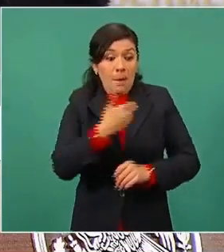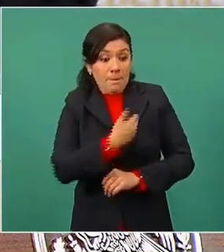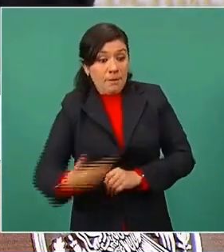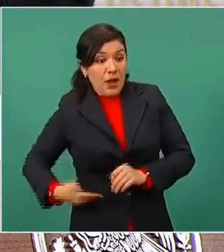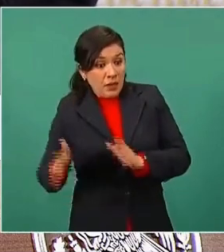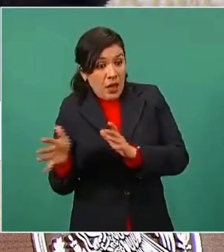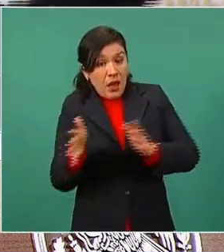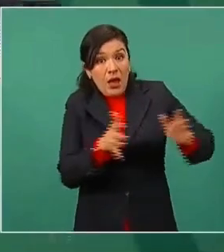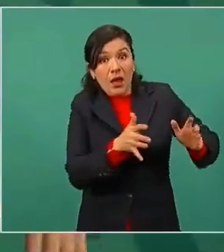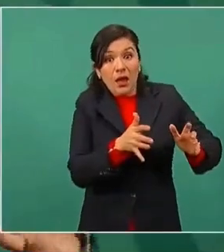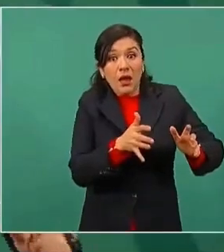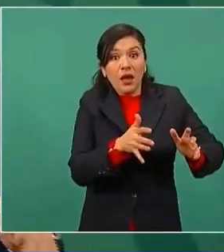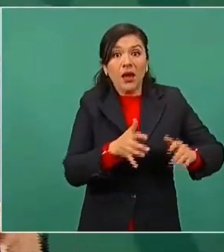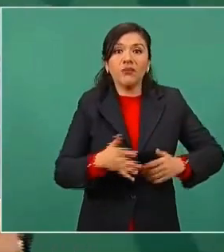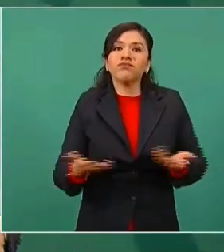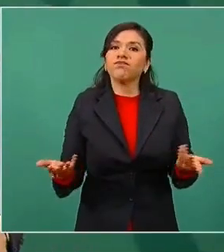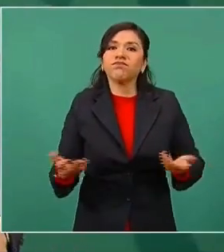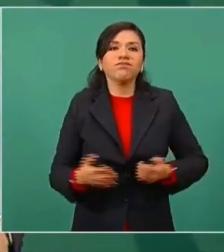porque